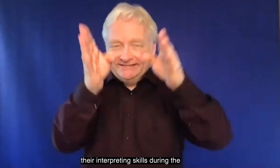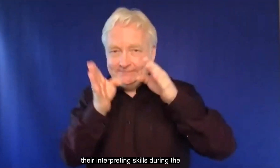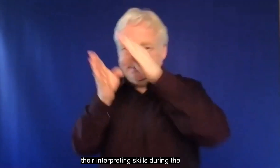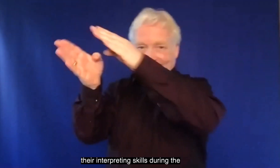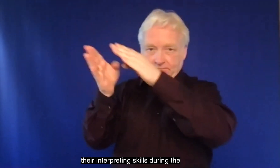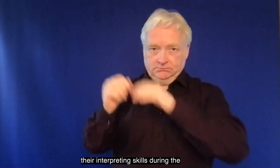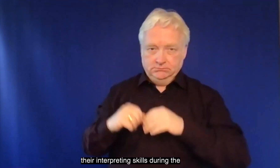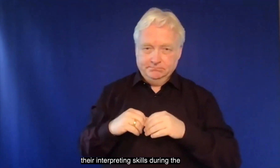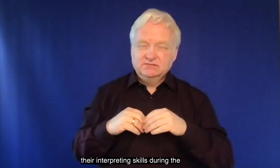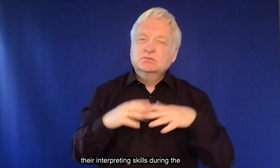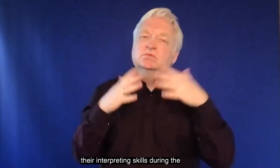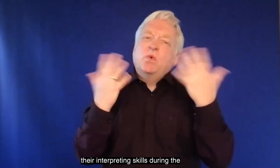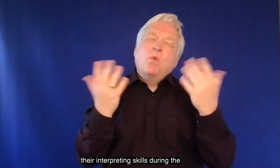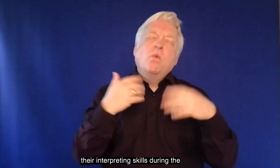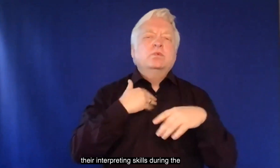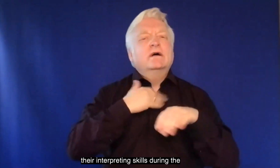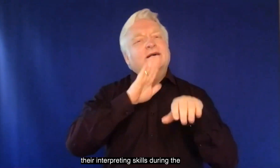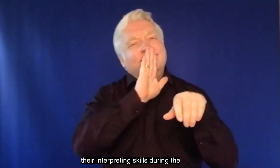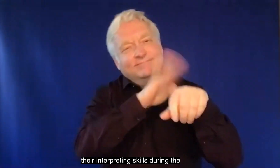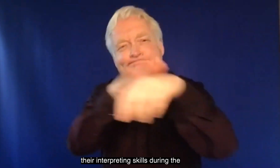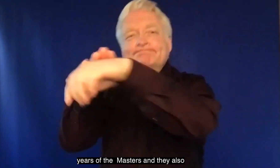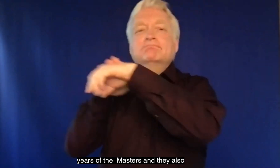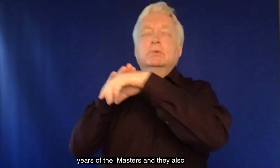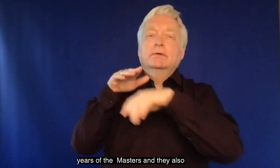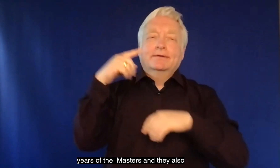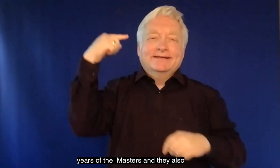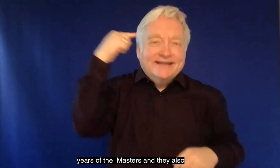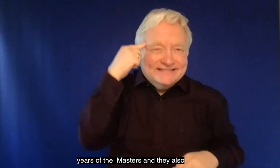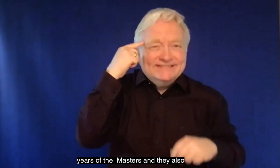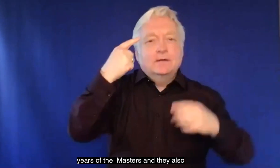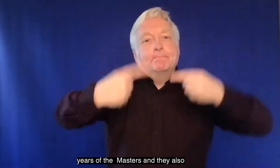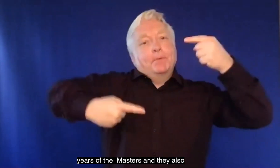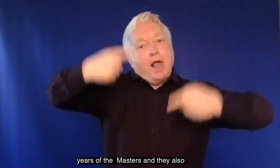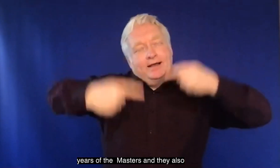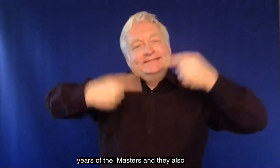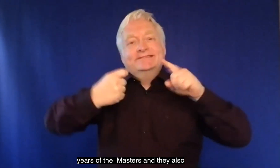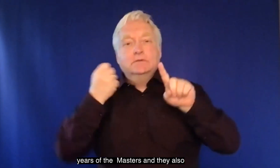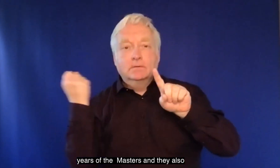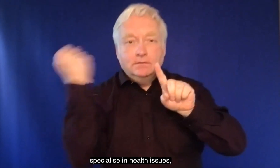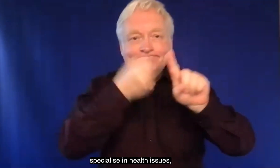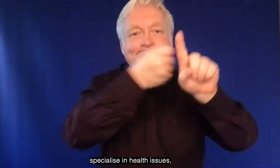se especializan también en el ámbito sanitario, en medios de comunicación, en el ámbito jurídico también.